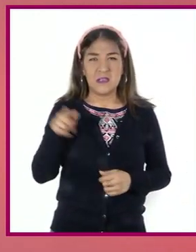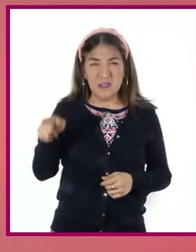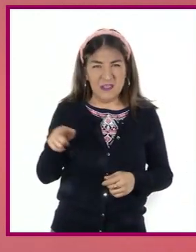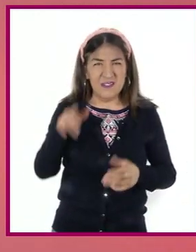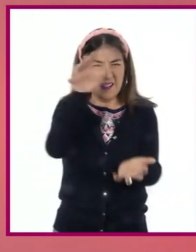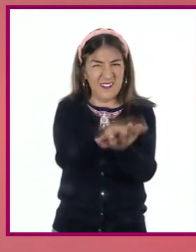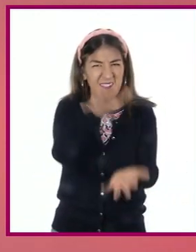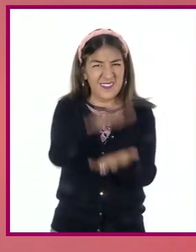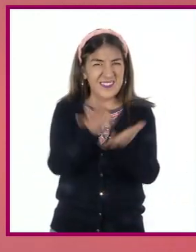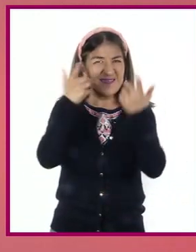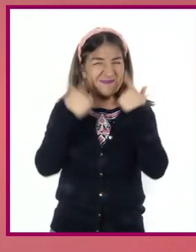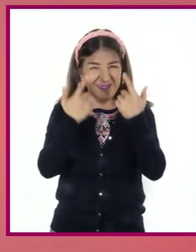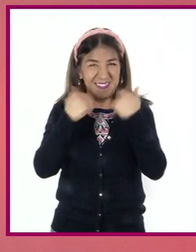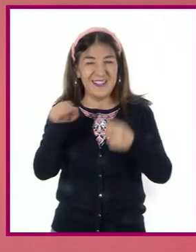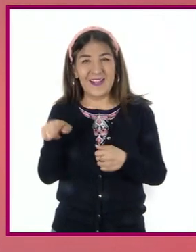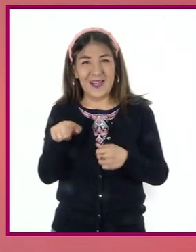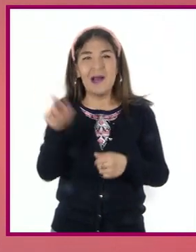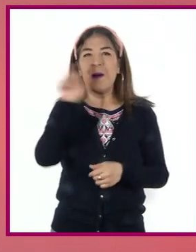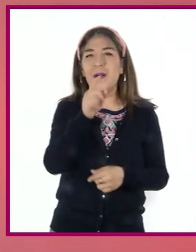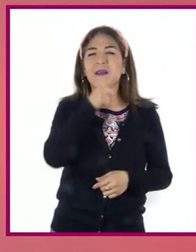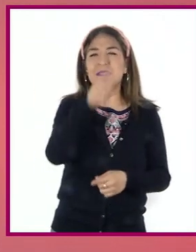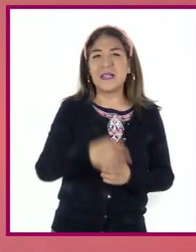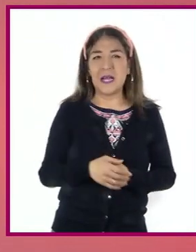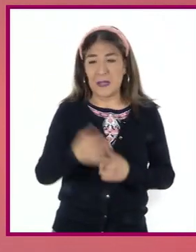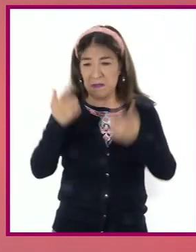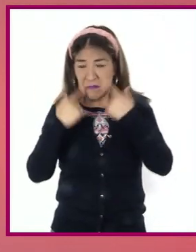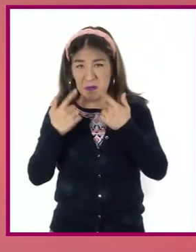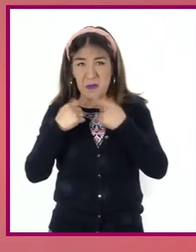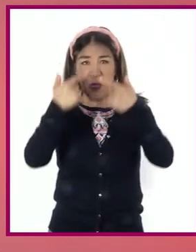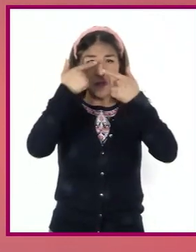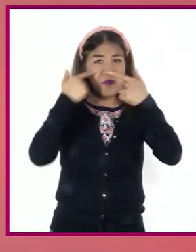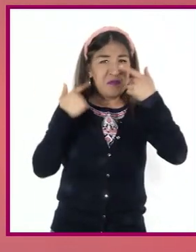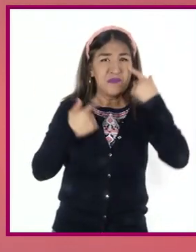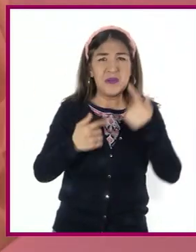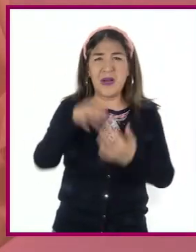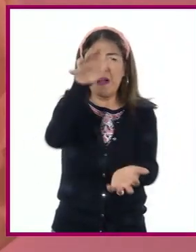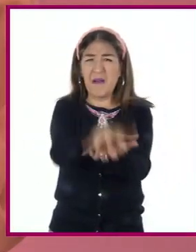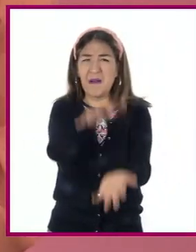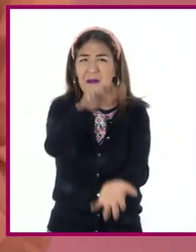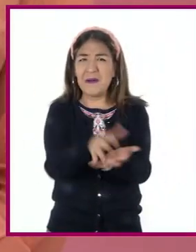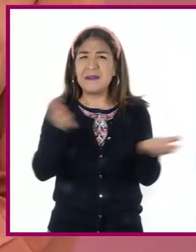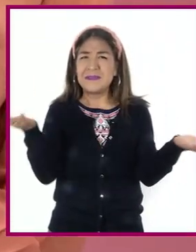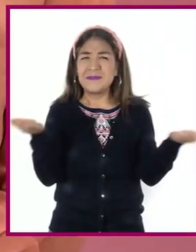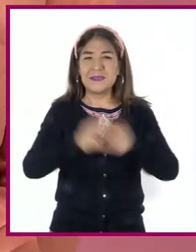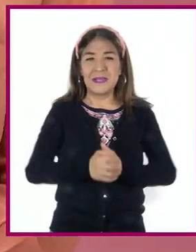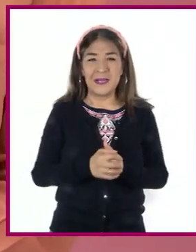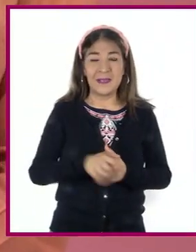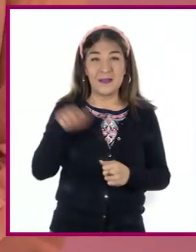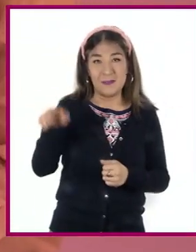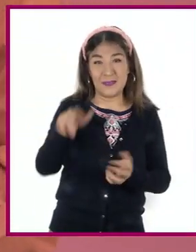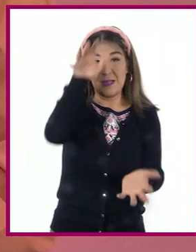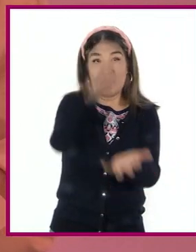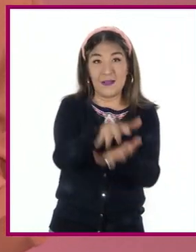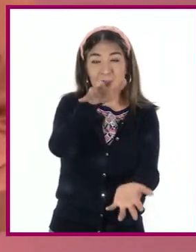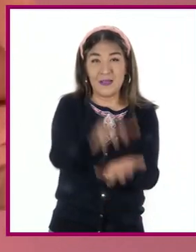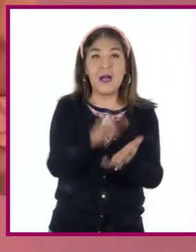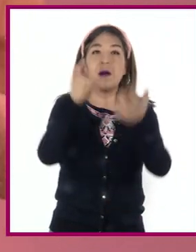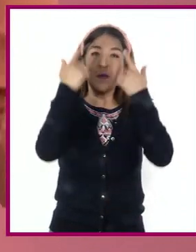bien, se podría sustituir esta palabra por comas, pero la anáfora se utiliza para resaltar las